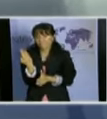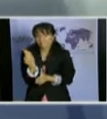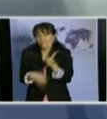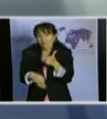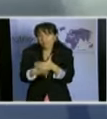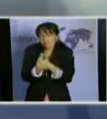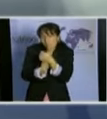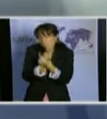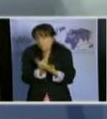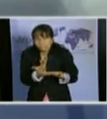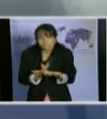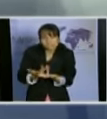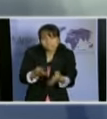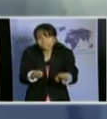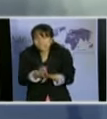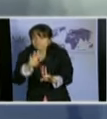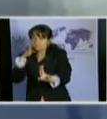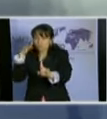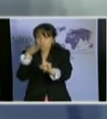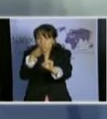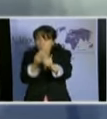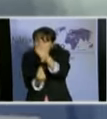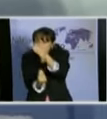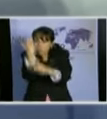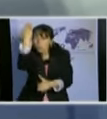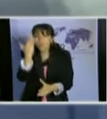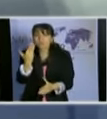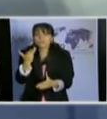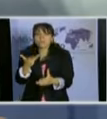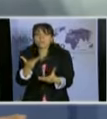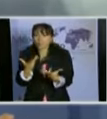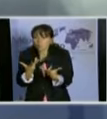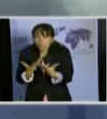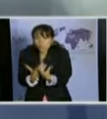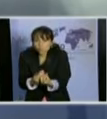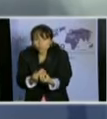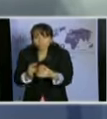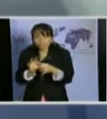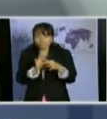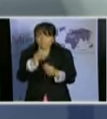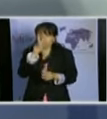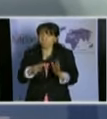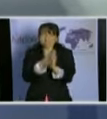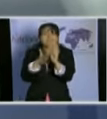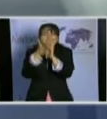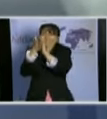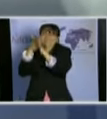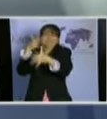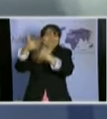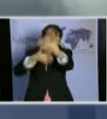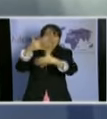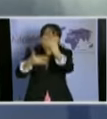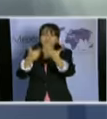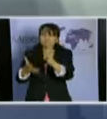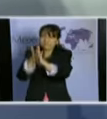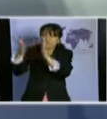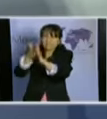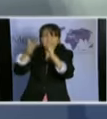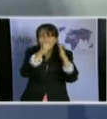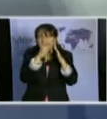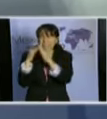en bloque. Efectivamente, se creció mucho, un crecimiento desordenado, se construyó mucha vivienda, pero nadie entiende